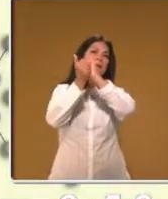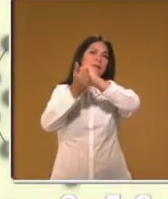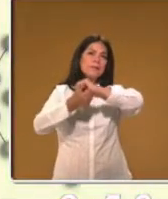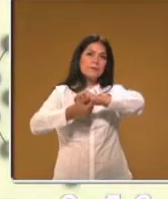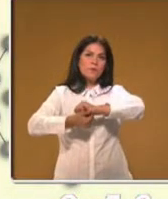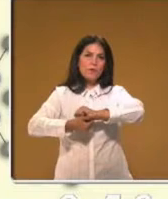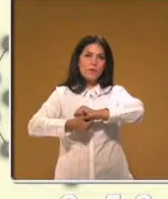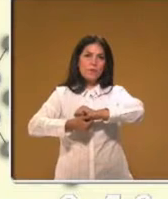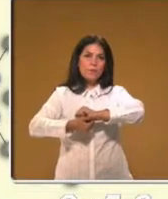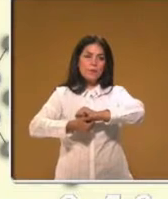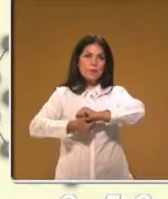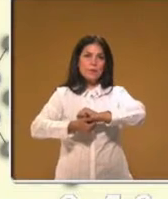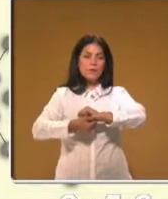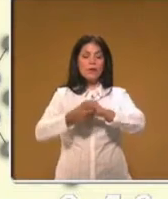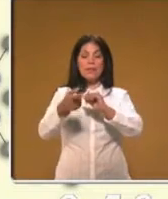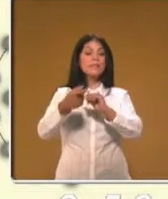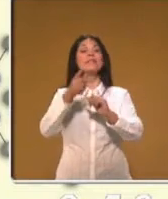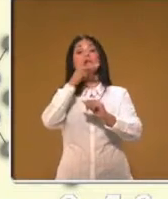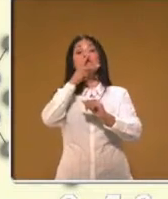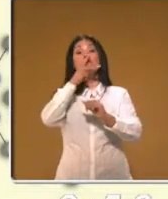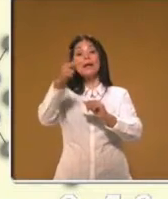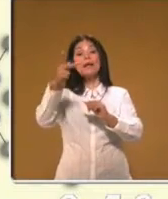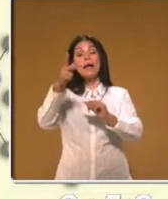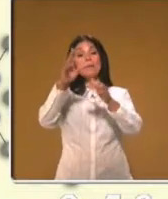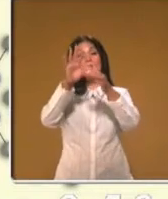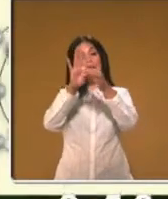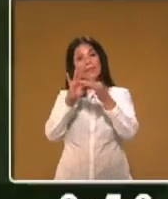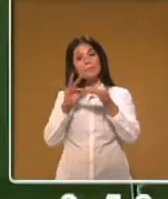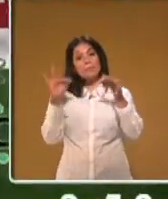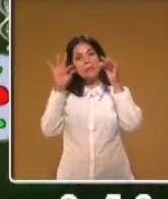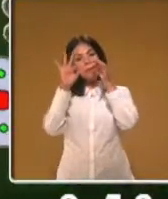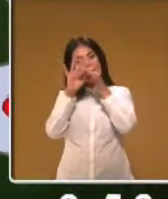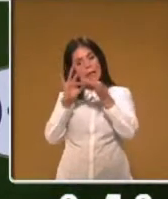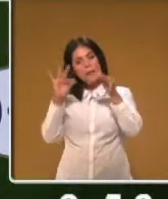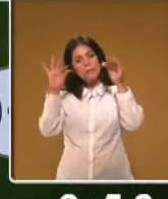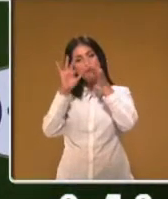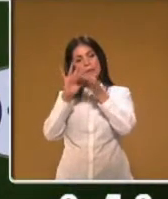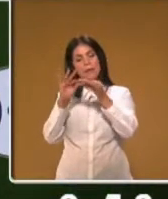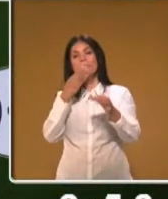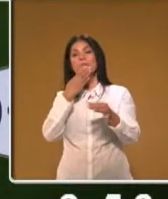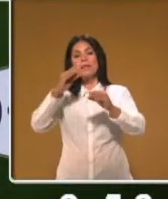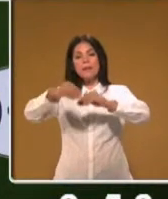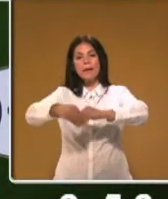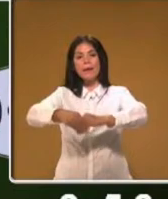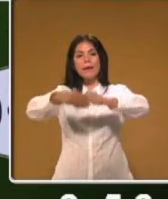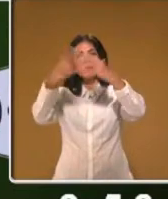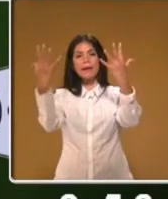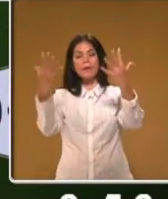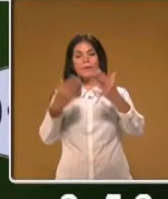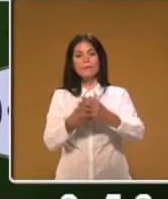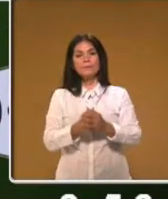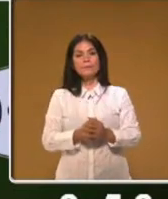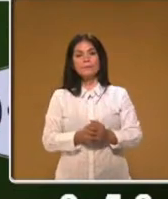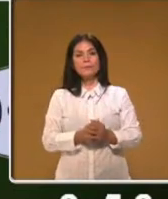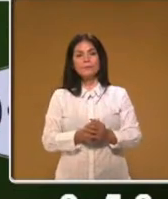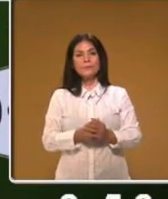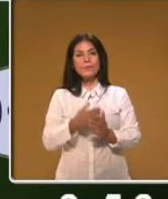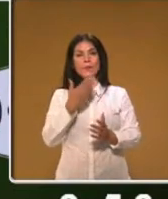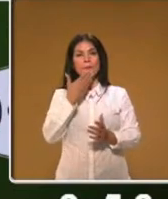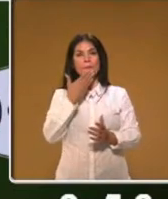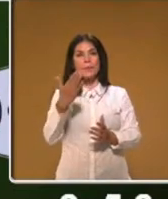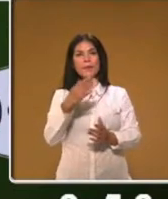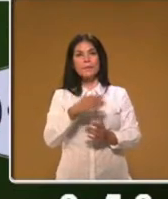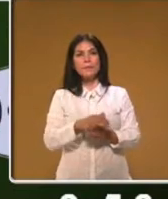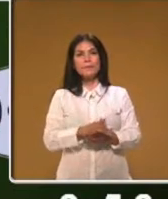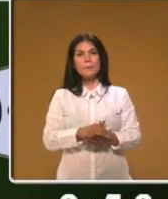comenzar a desmenuzarlas cuando comencemos con la asignatura de química, maestra. Muy bien. Y ahora, bienvenidos